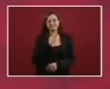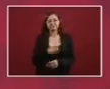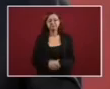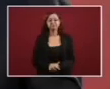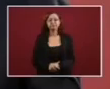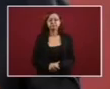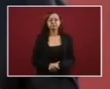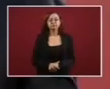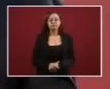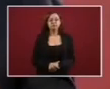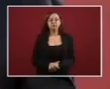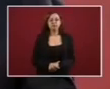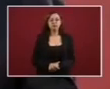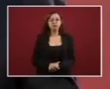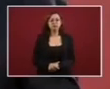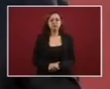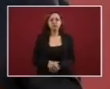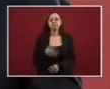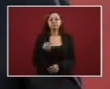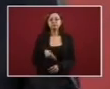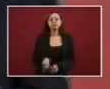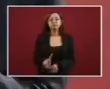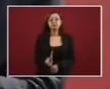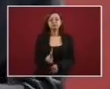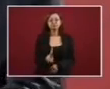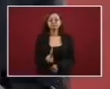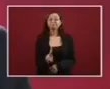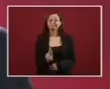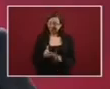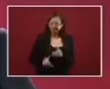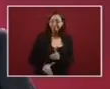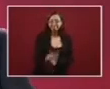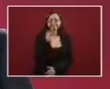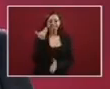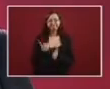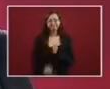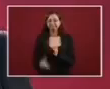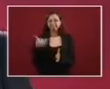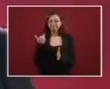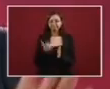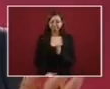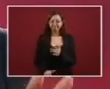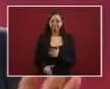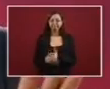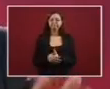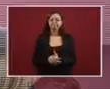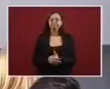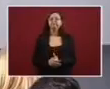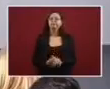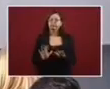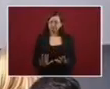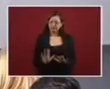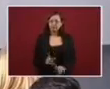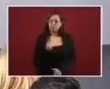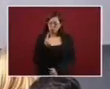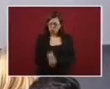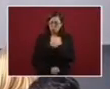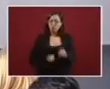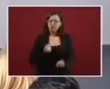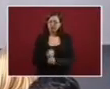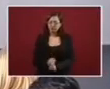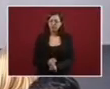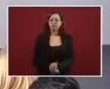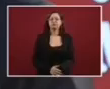sin embargo falta por eso digo un año más